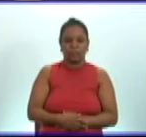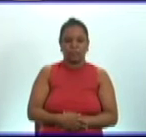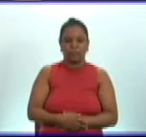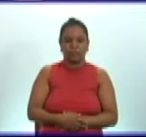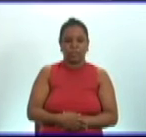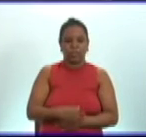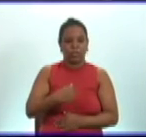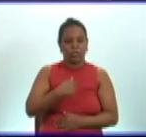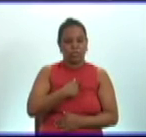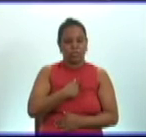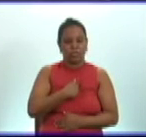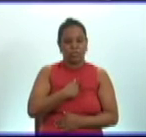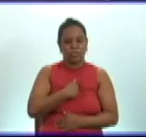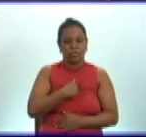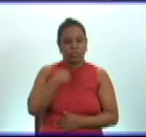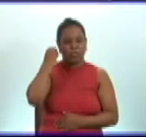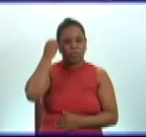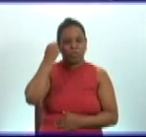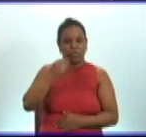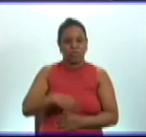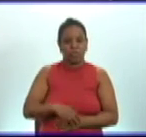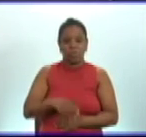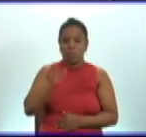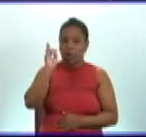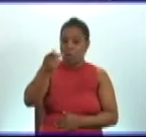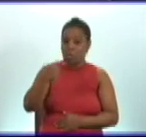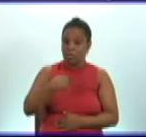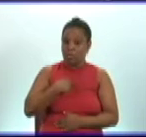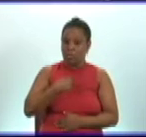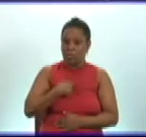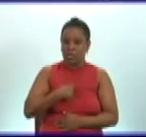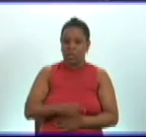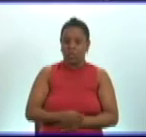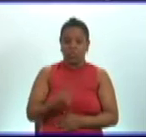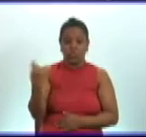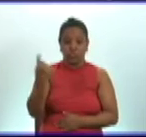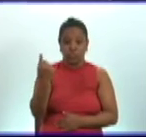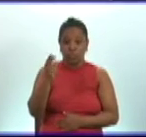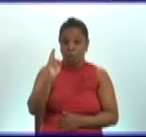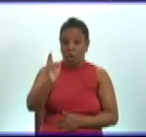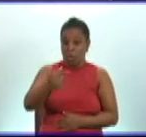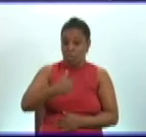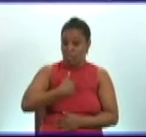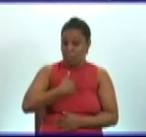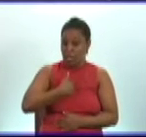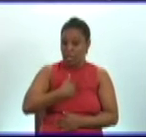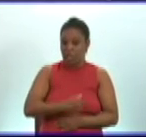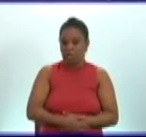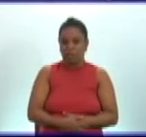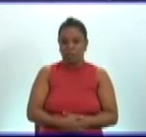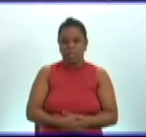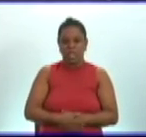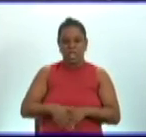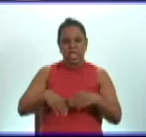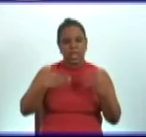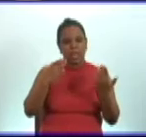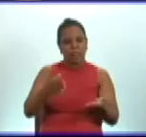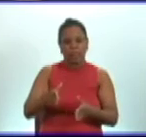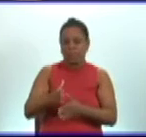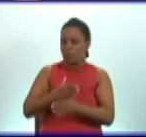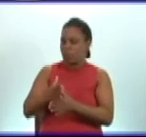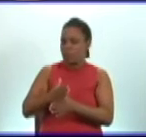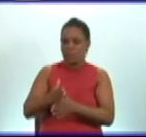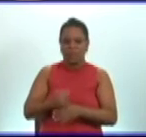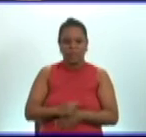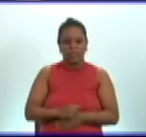Yo creo que 4. Una orden mía. Solo una orden. Y la muerte no va a distinguir entre